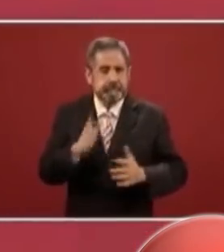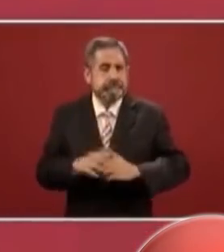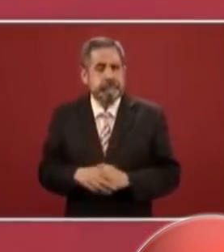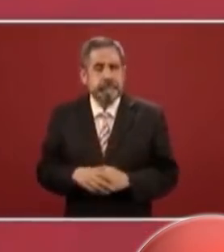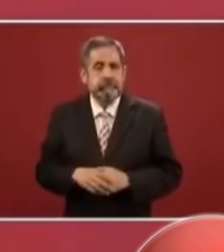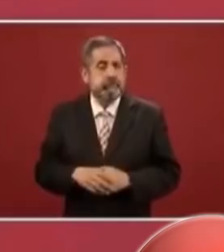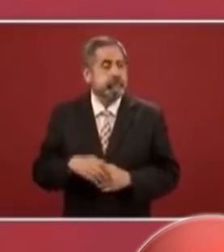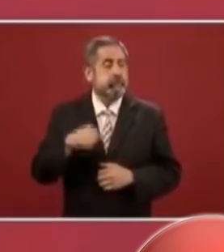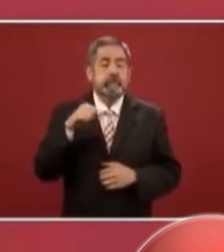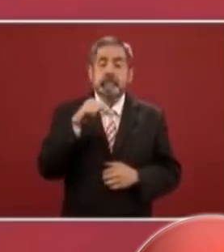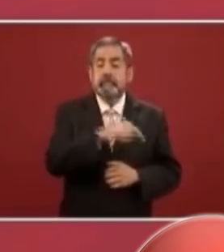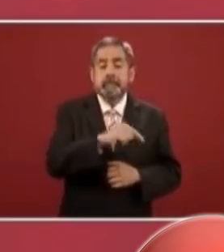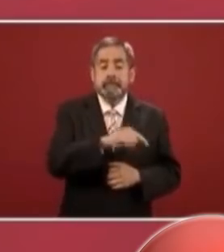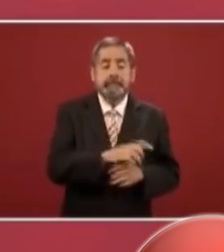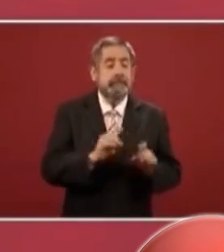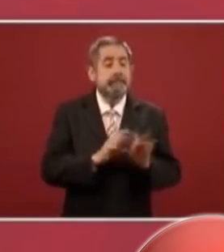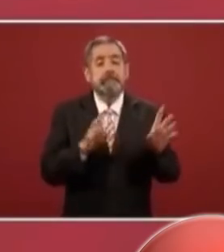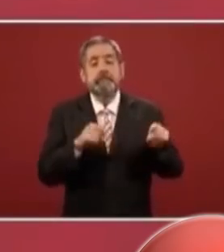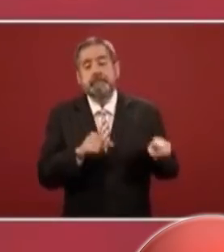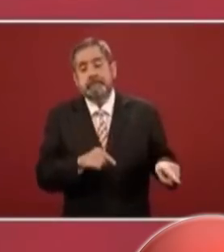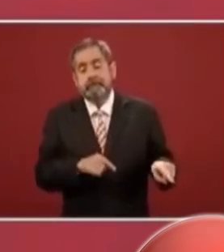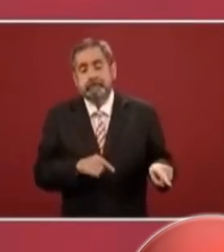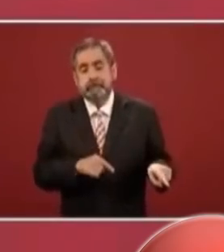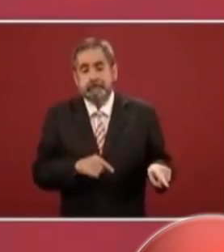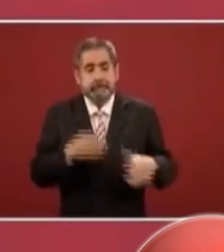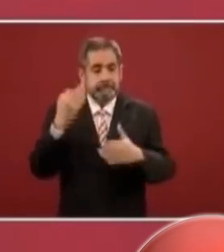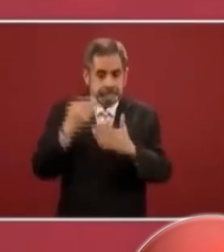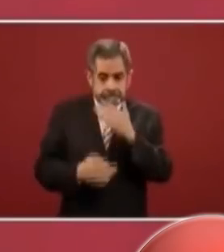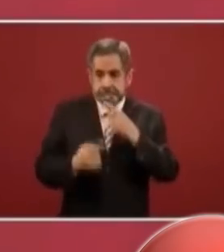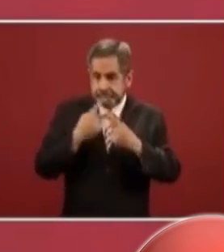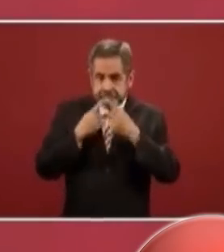todas estas cosas no se tratan,